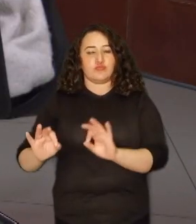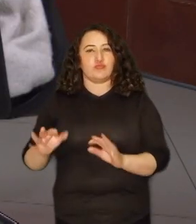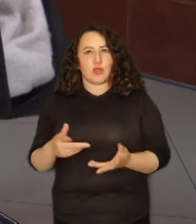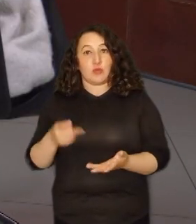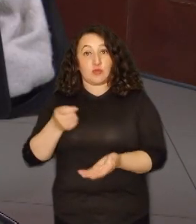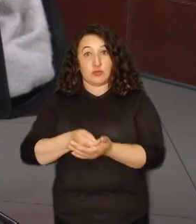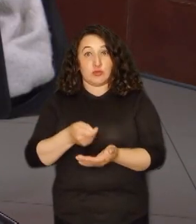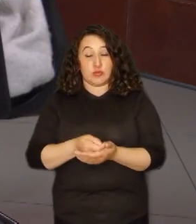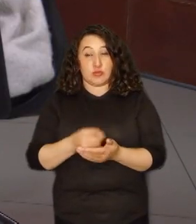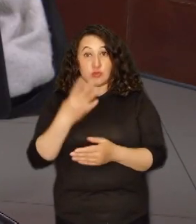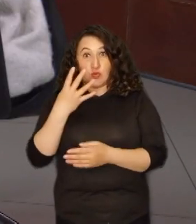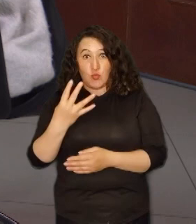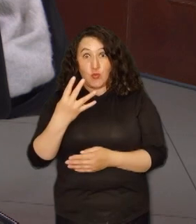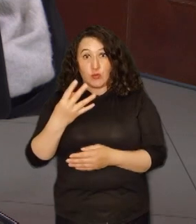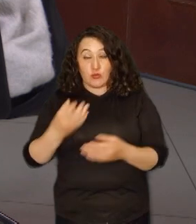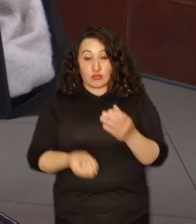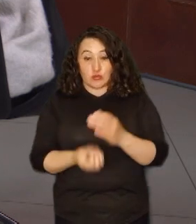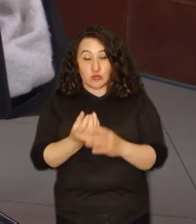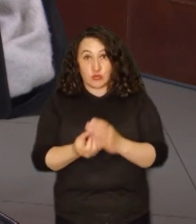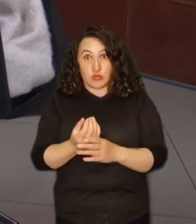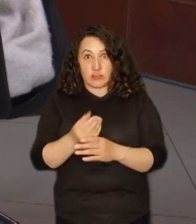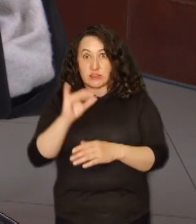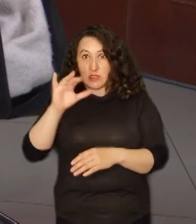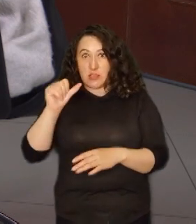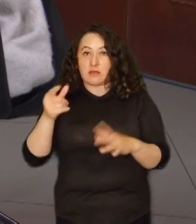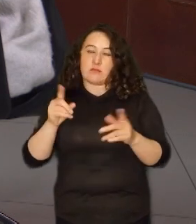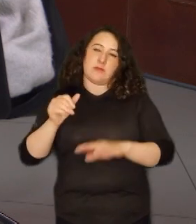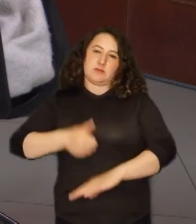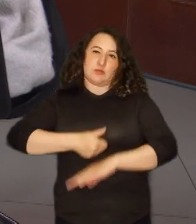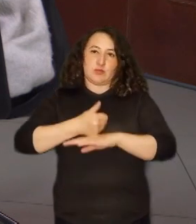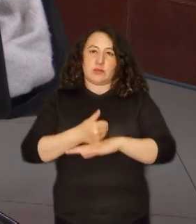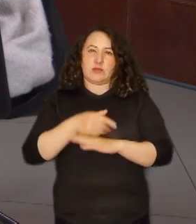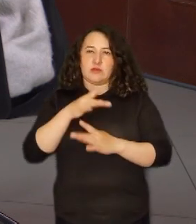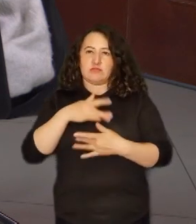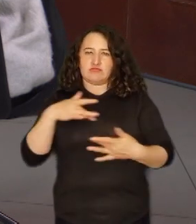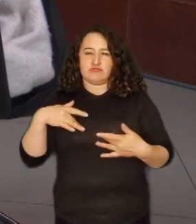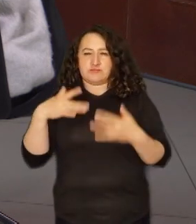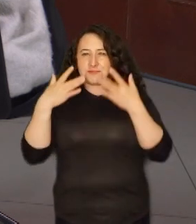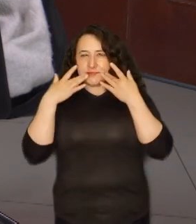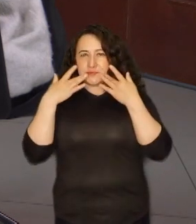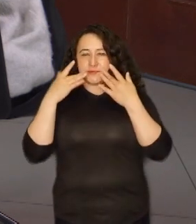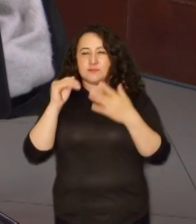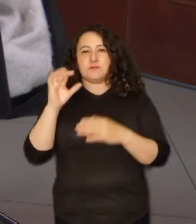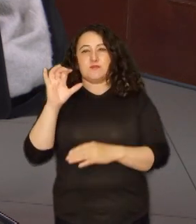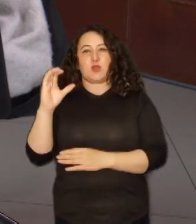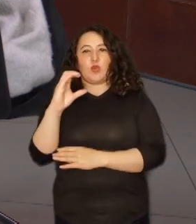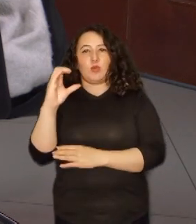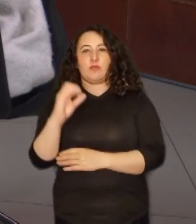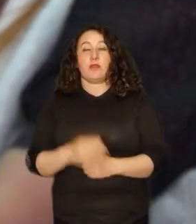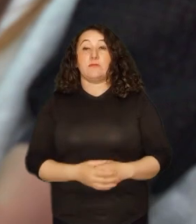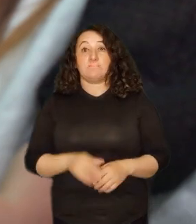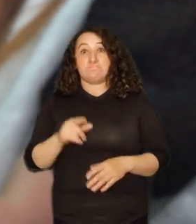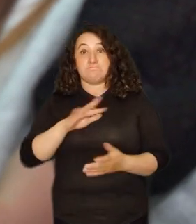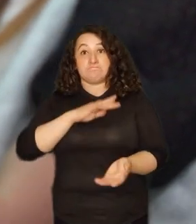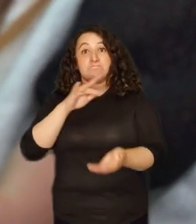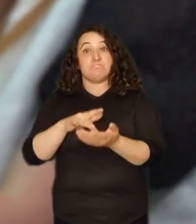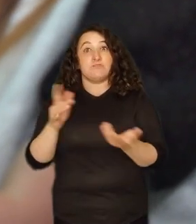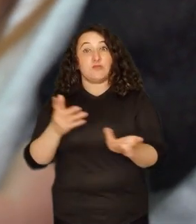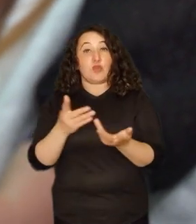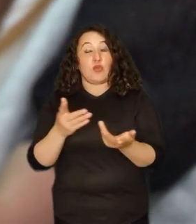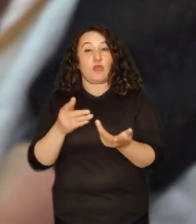que se vincularon 4 asociaciones de productores y desde luego el ICA como autoridad fitosanitaria del país. ICA Comunica estuvo en el